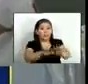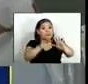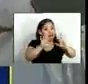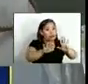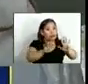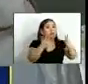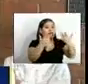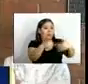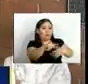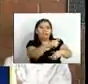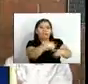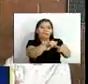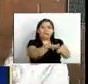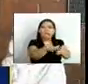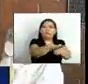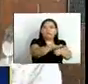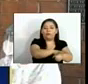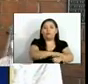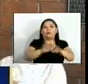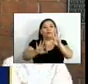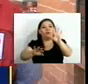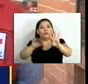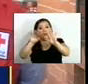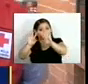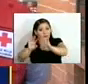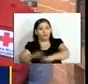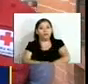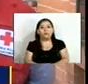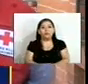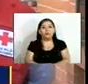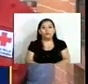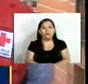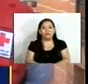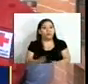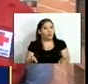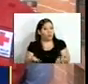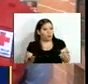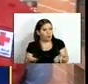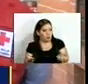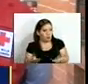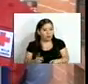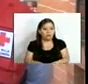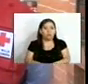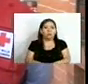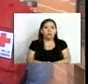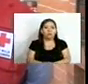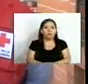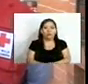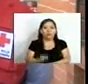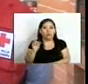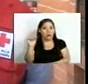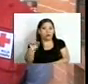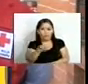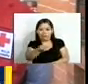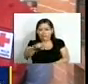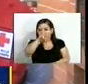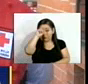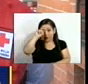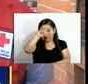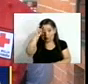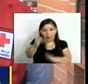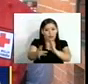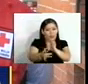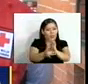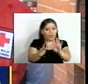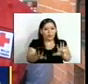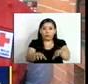colaboradores han dado positivo al COVID-19. Las medidas que se han tomado es una suspensión técnica de las